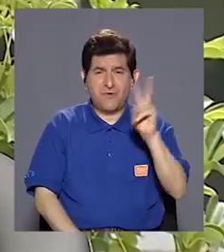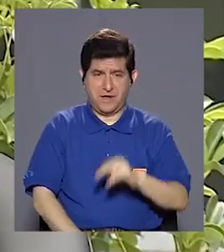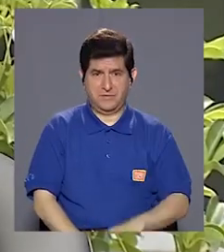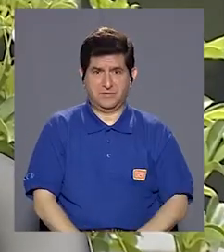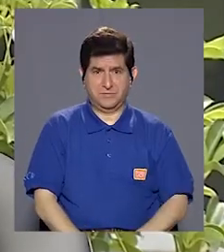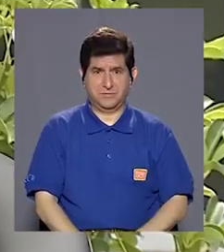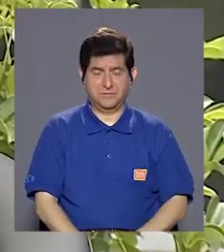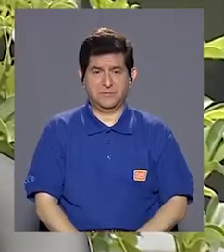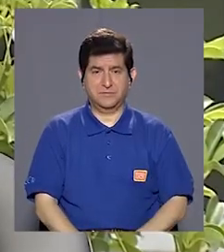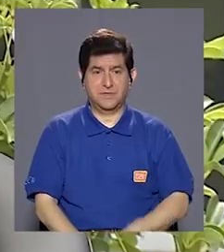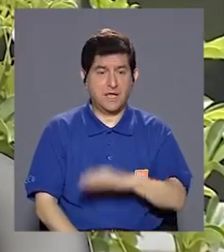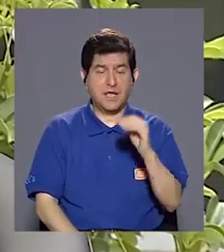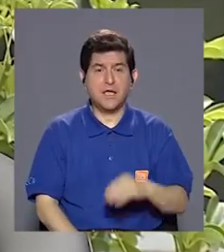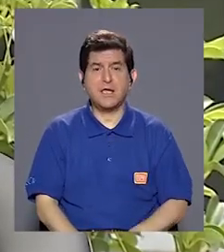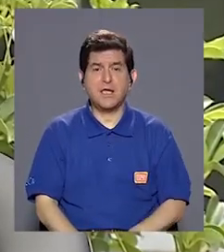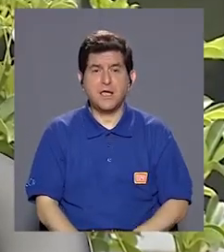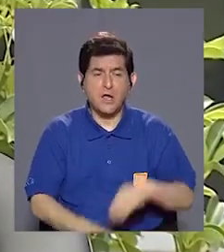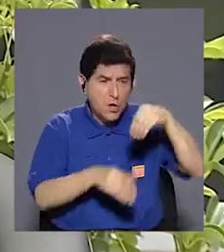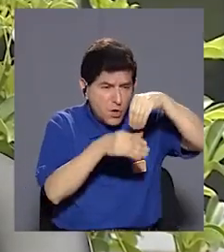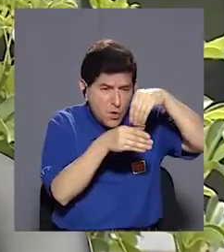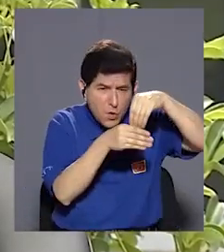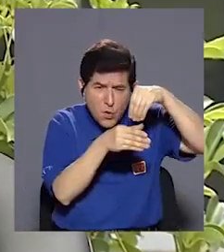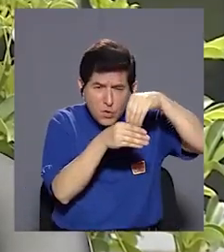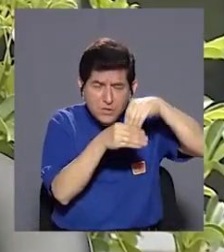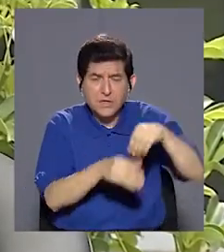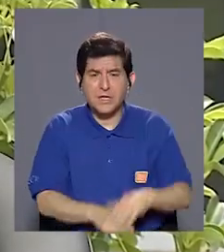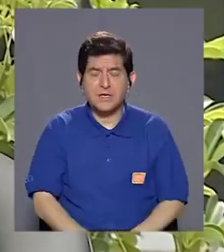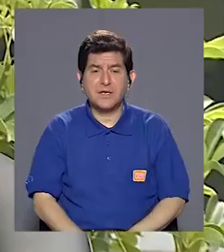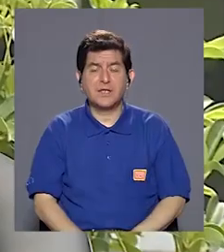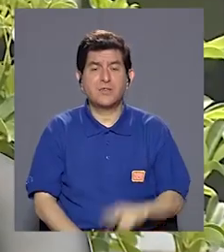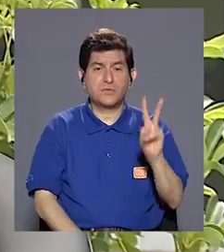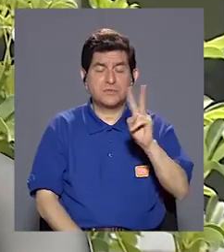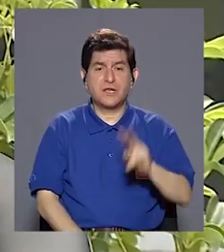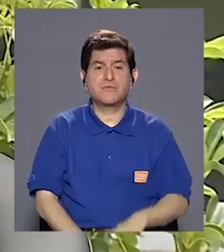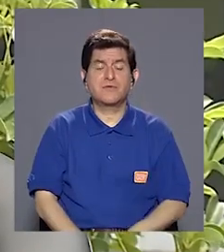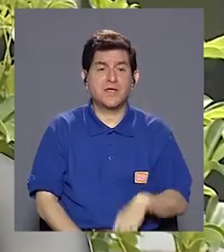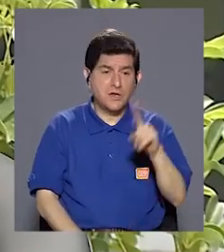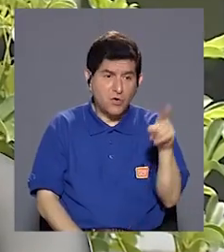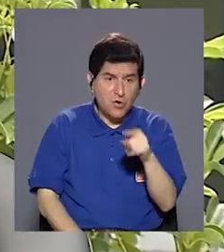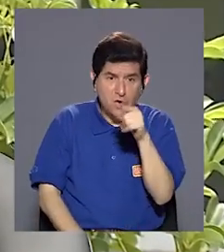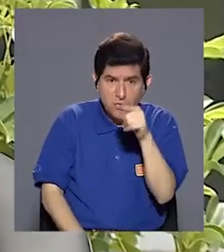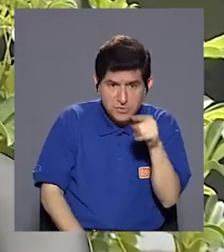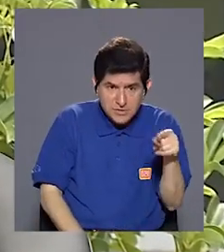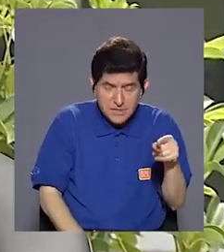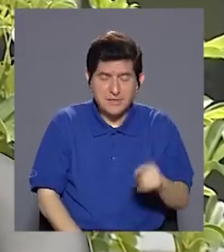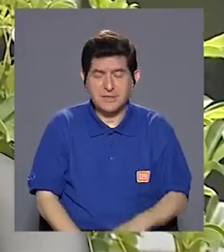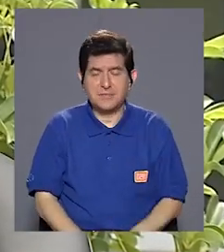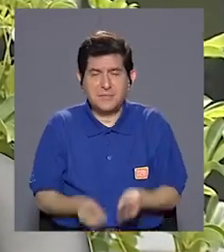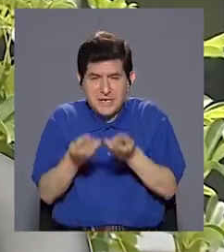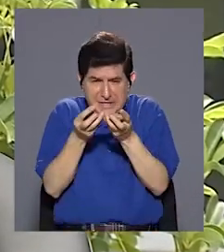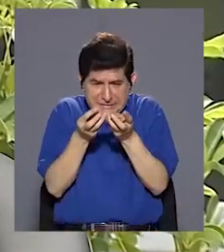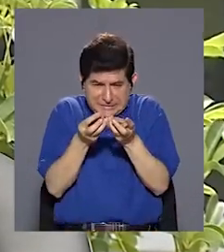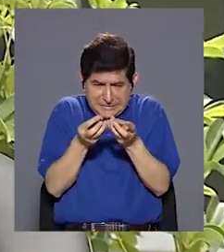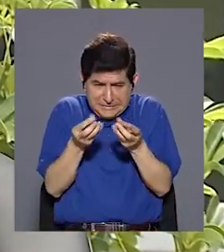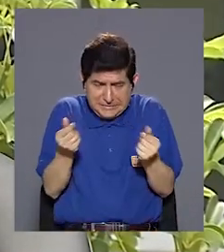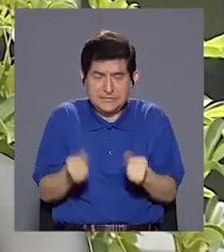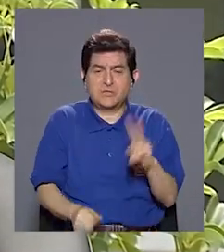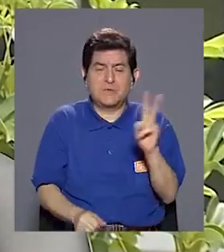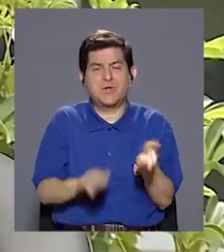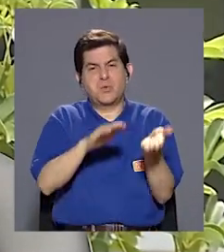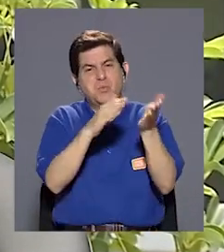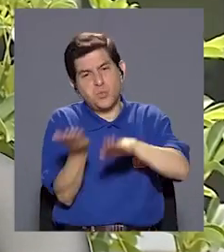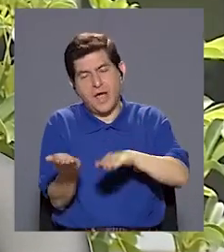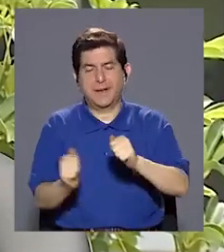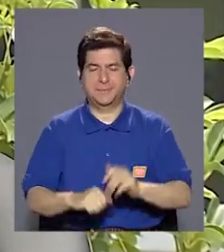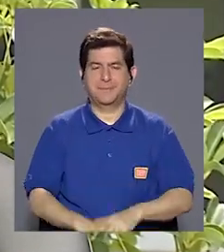virus y las proteínas que están ahí, ¿verdad?, que están cubriendo el virus, las desnaturaliza, o sea, las empieza a deformar, entonces el virus se muere